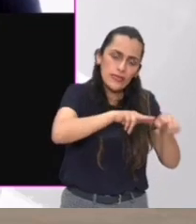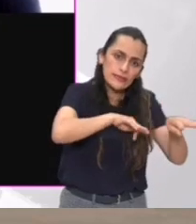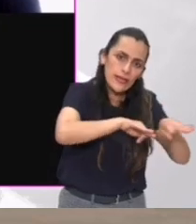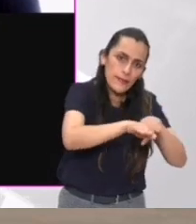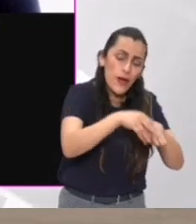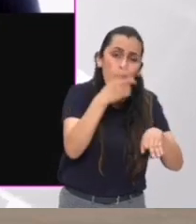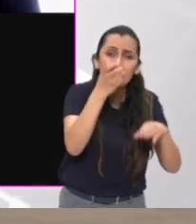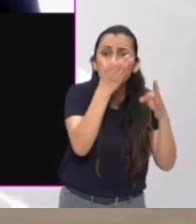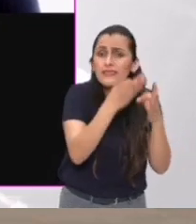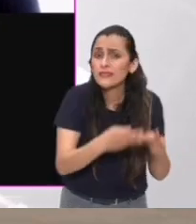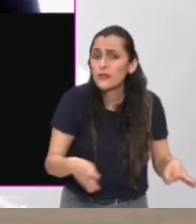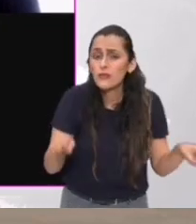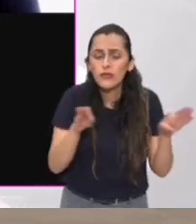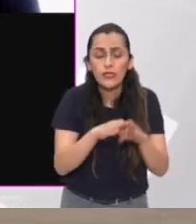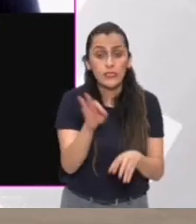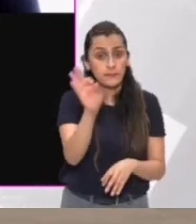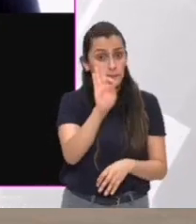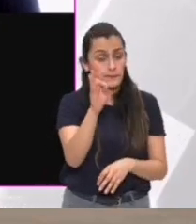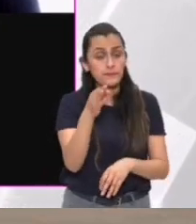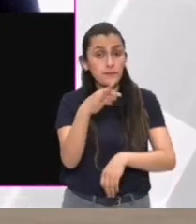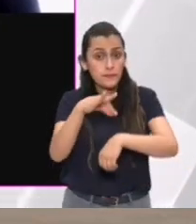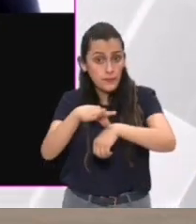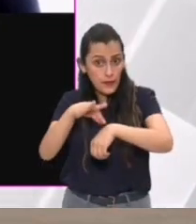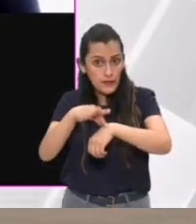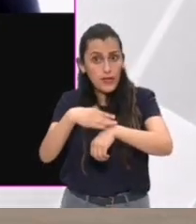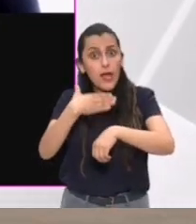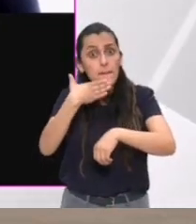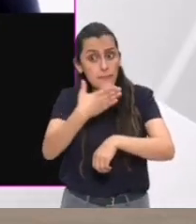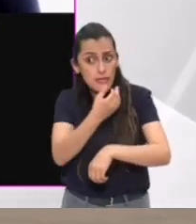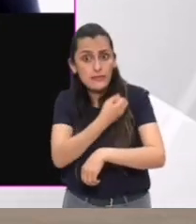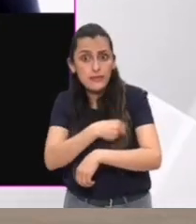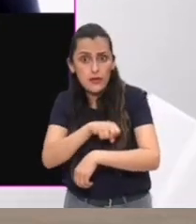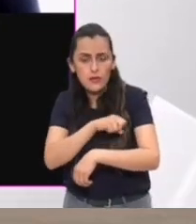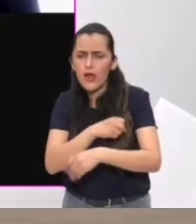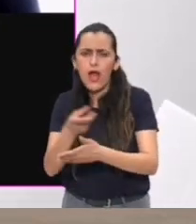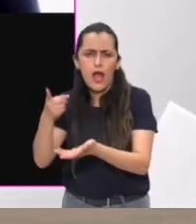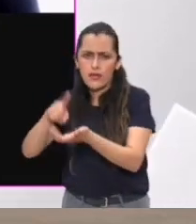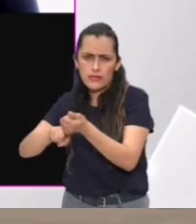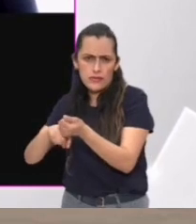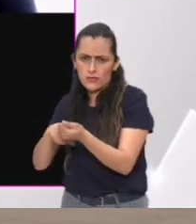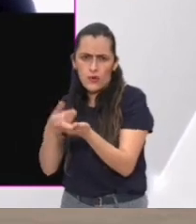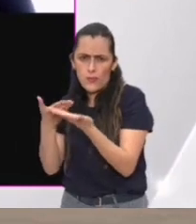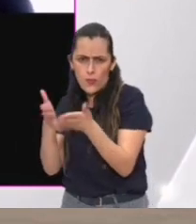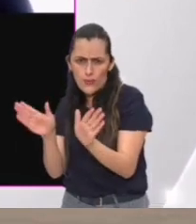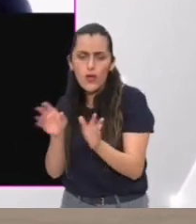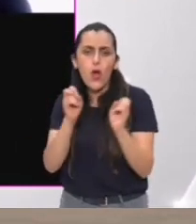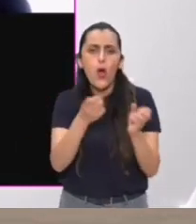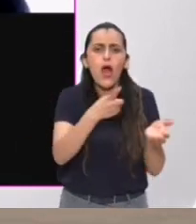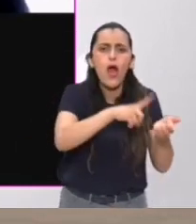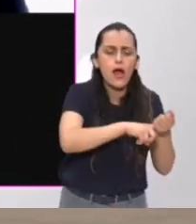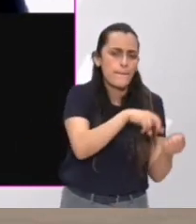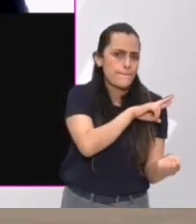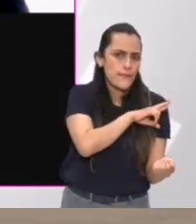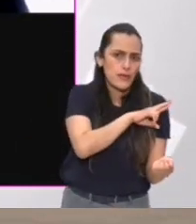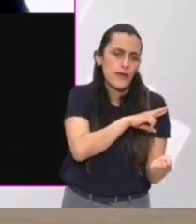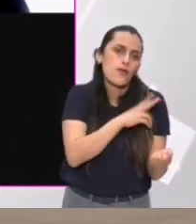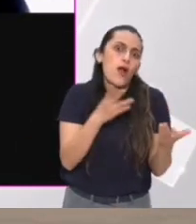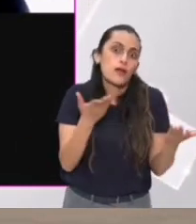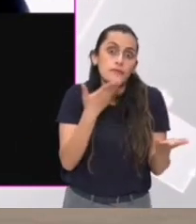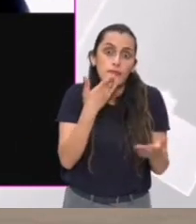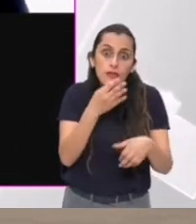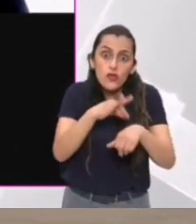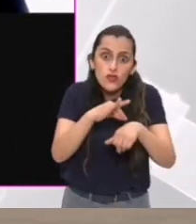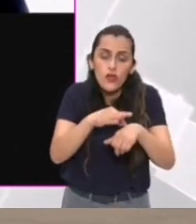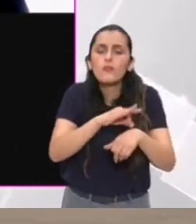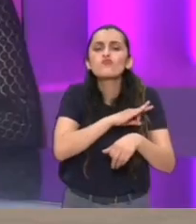los médicos. Si los médicos están bien, tanto del sector público como el privado, pues podrán atender como se debe a toda la población